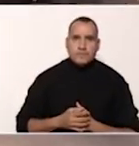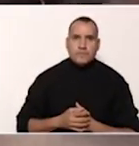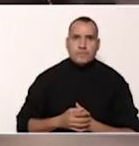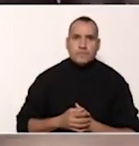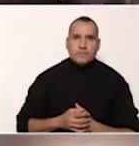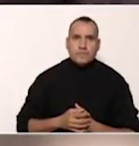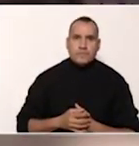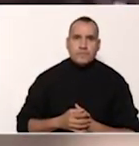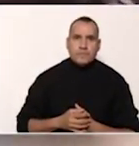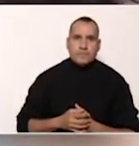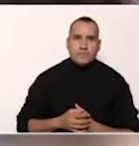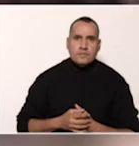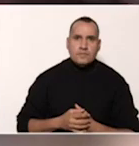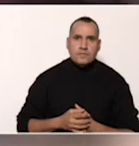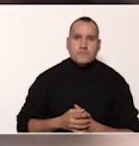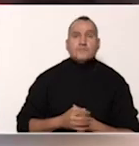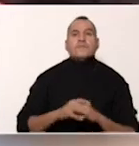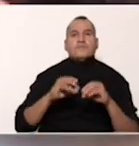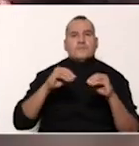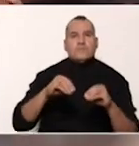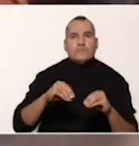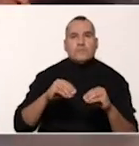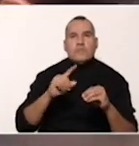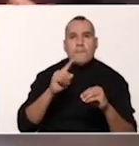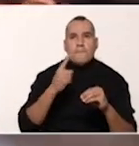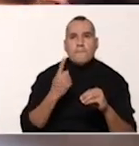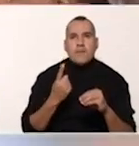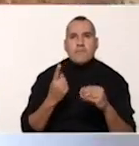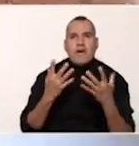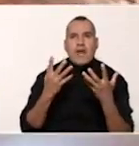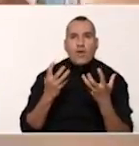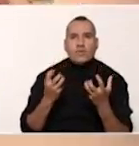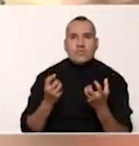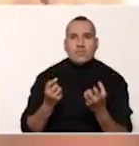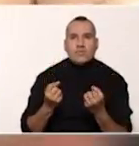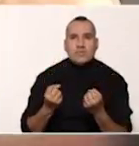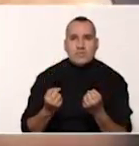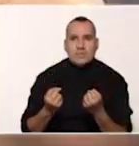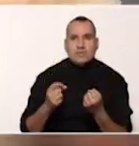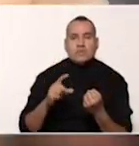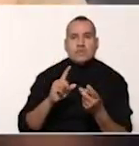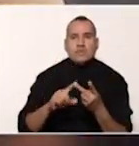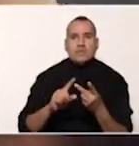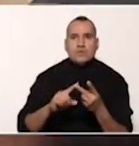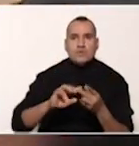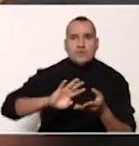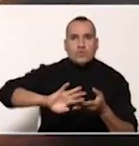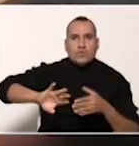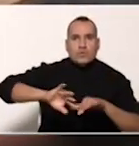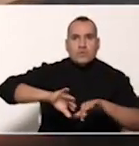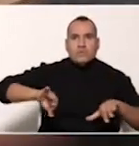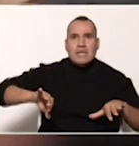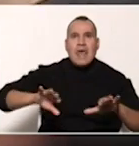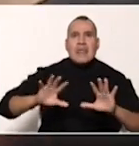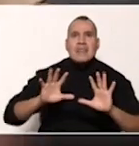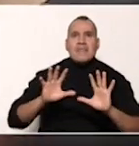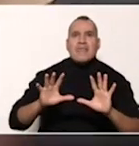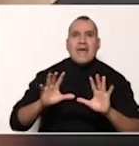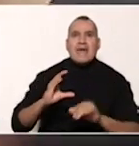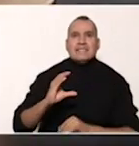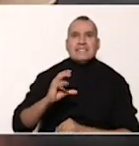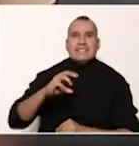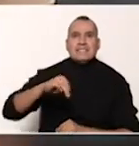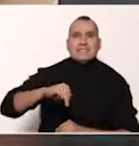surcos transversales al cantero con una separación de 10 a 15 centímetros y de poca profundidad.